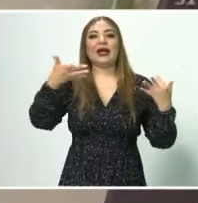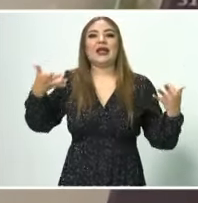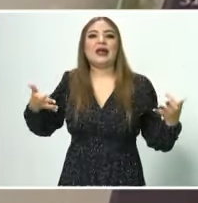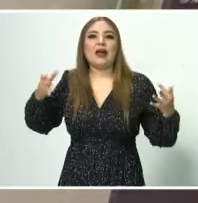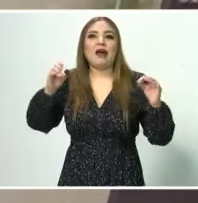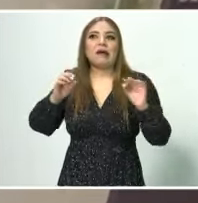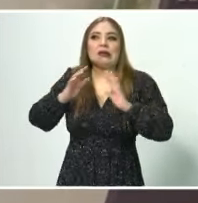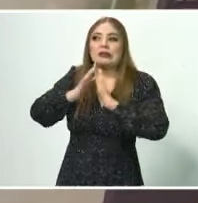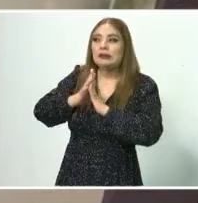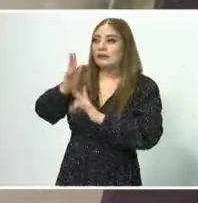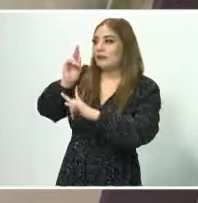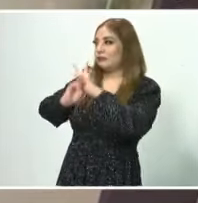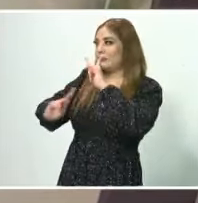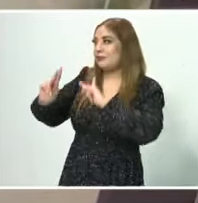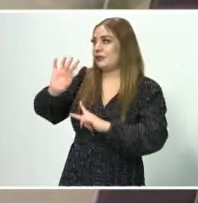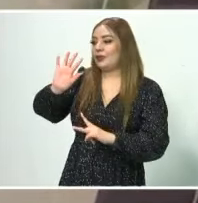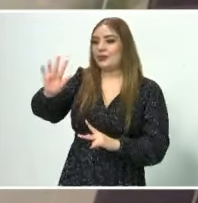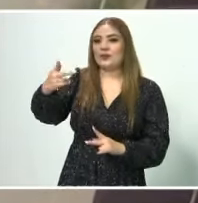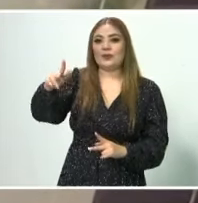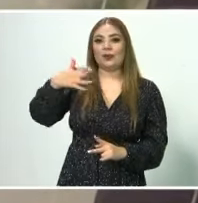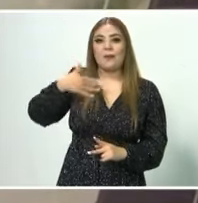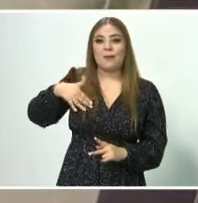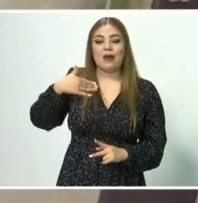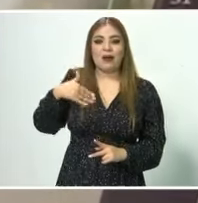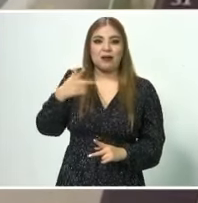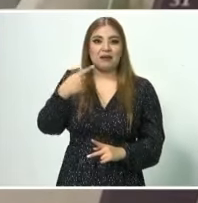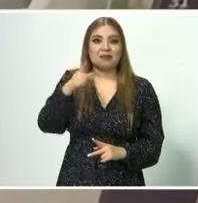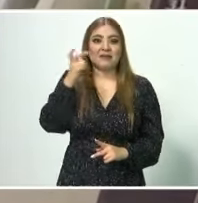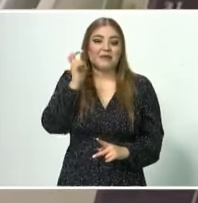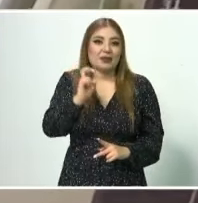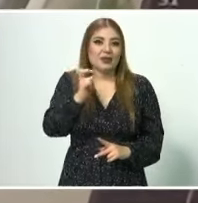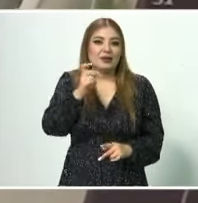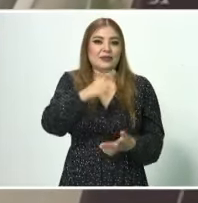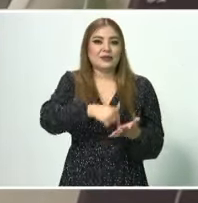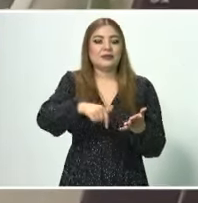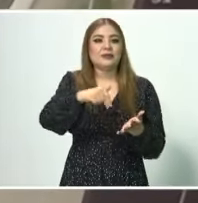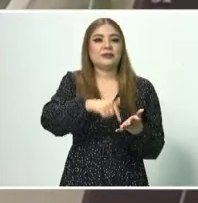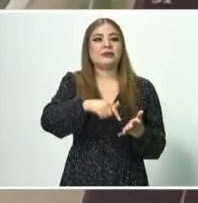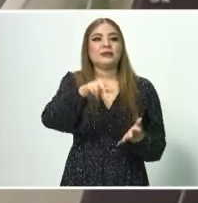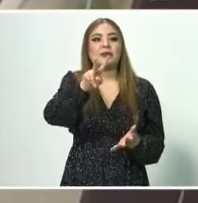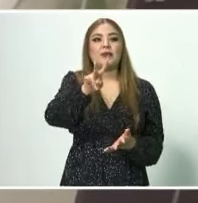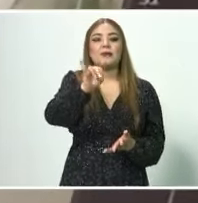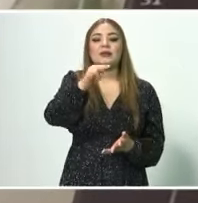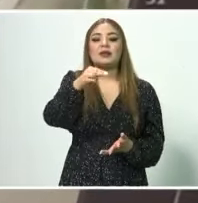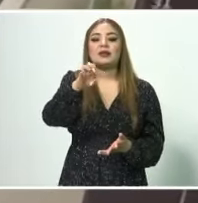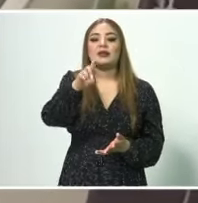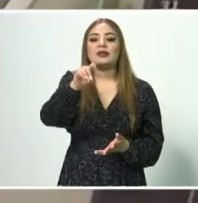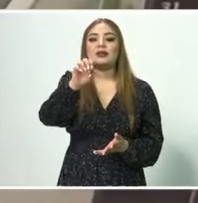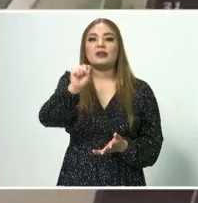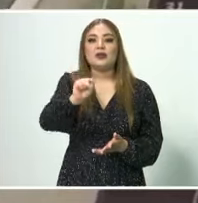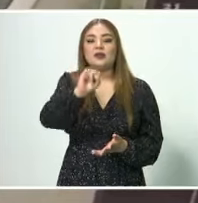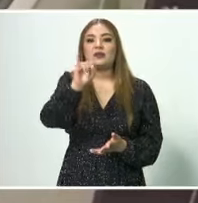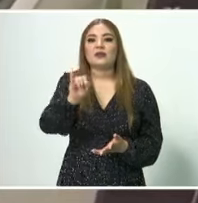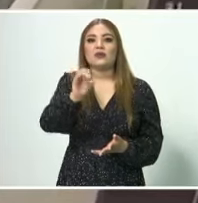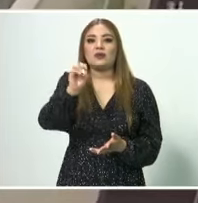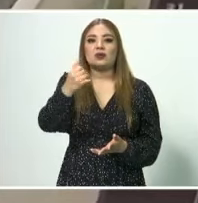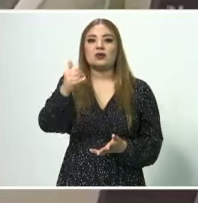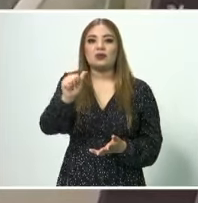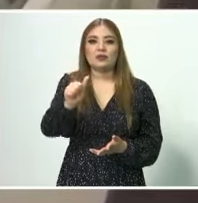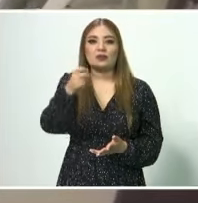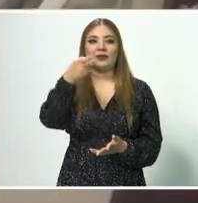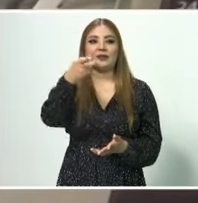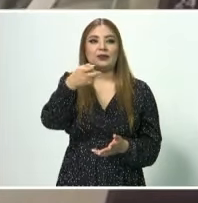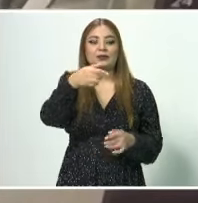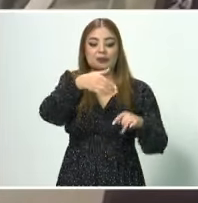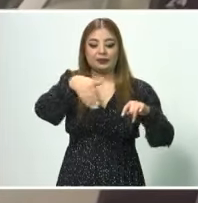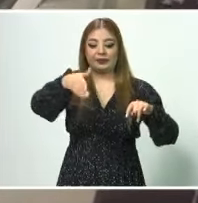prestado un baño Valeria ya que justamente fue en el fraccionamiento viñedos de la joya en la calle viñas de San